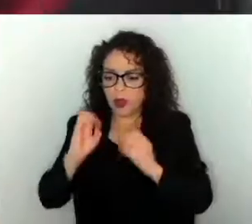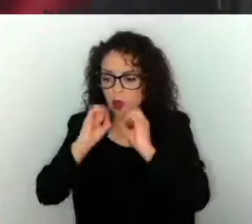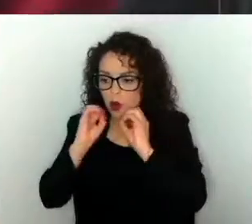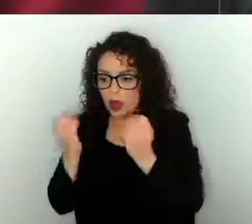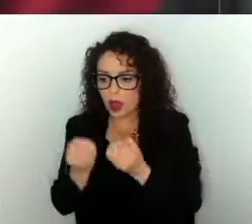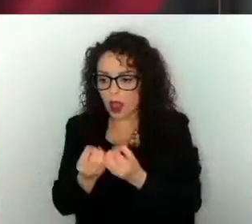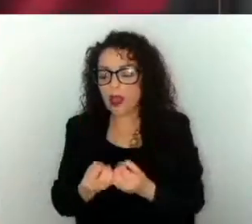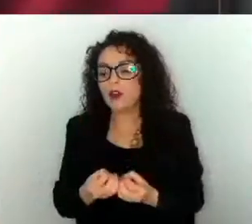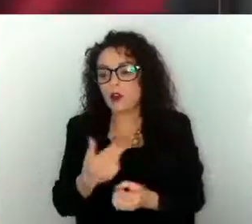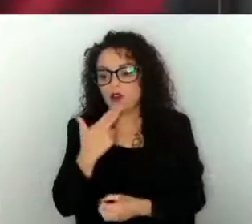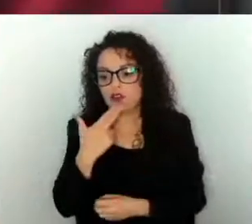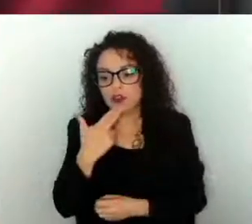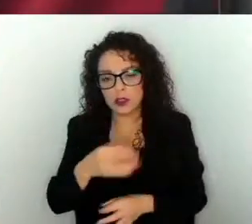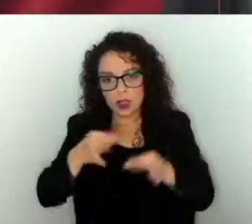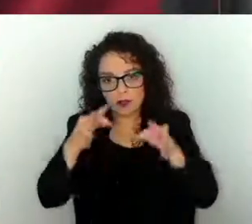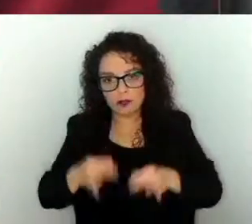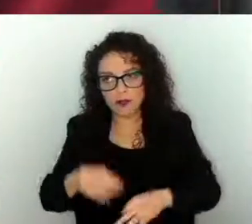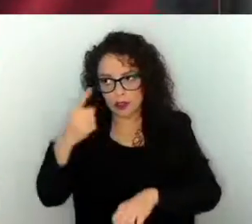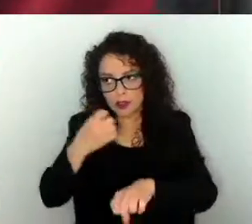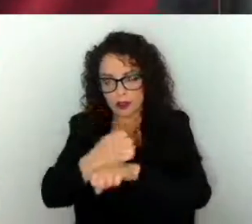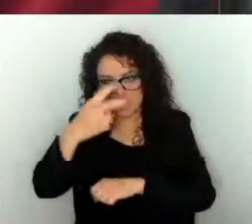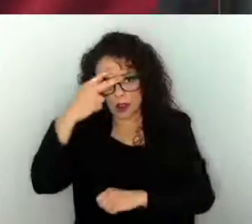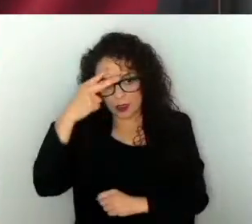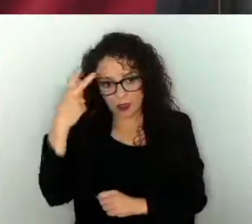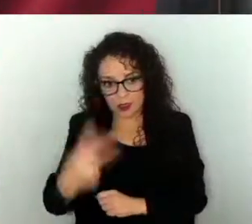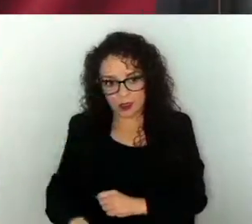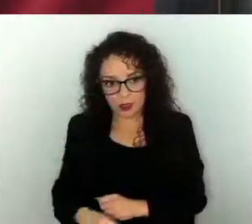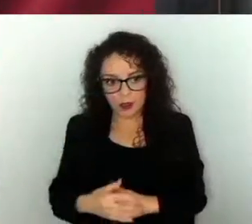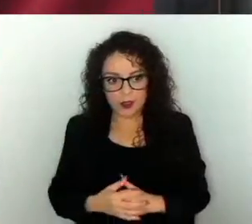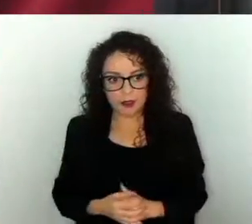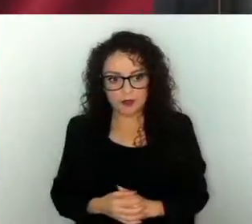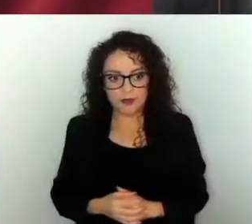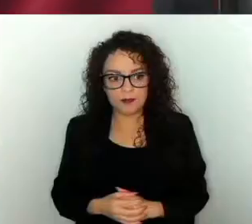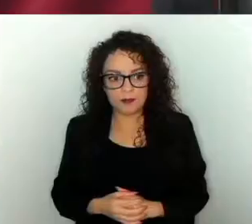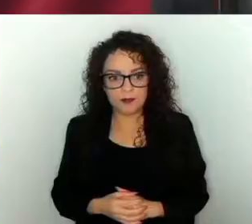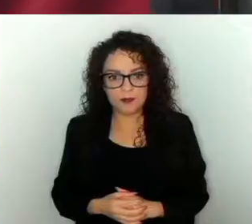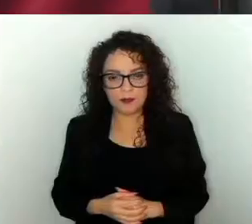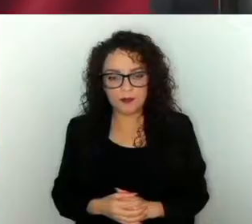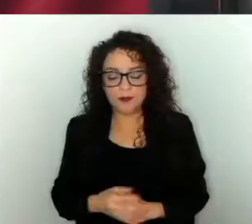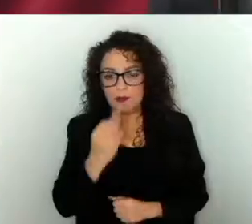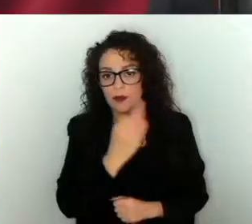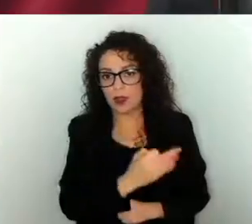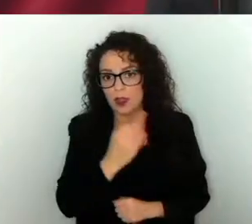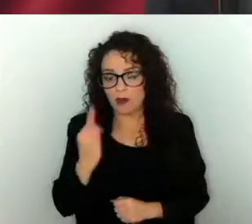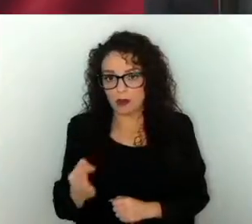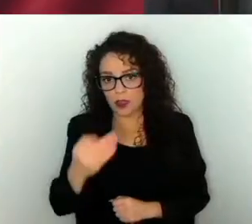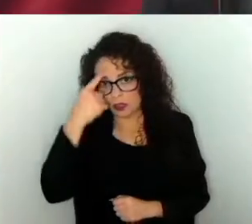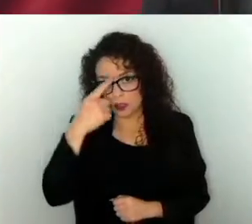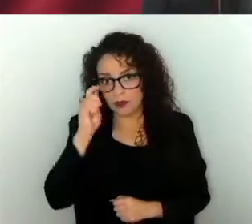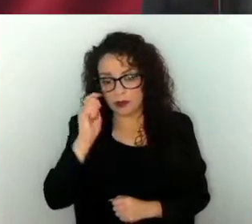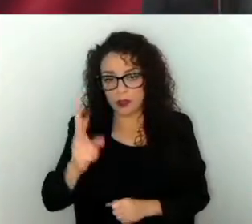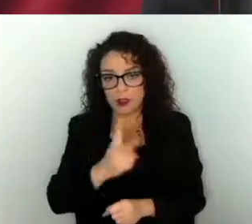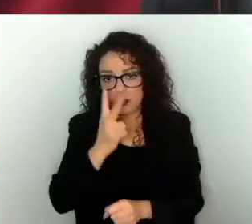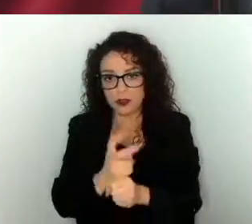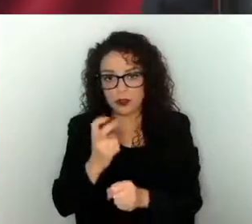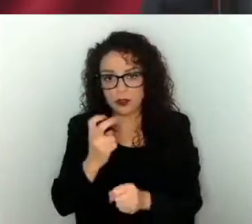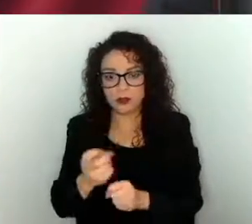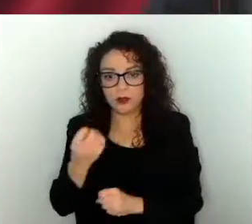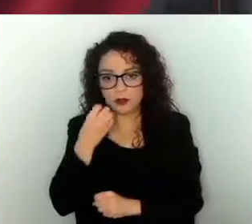Legislativo del Estado de México. Con base en lo expuesto, dispuesta la fecha para la celebración de la segunda sesión de